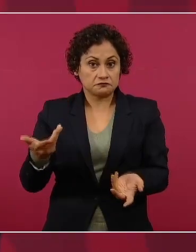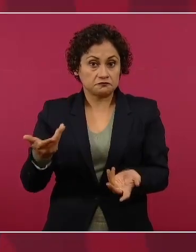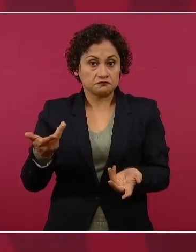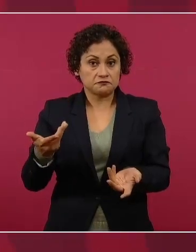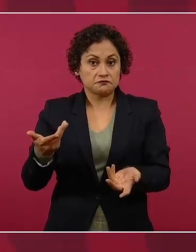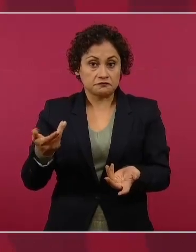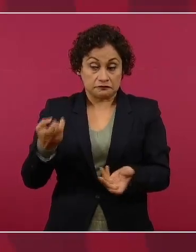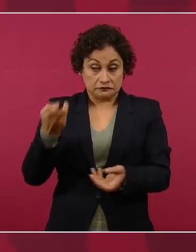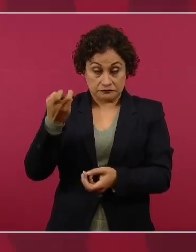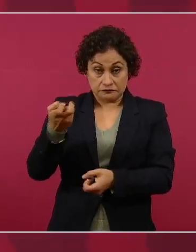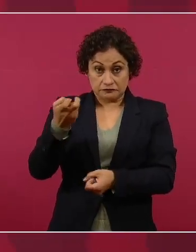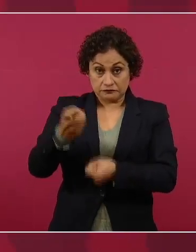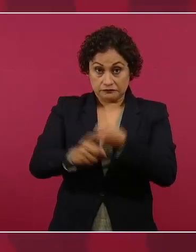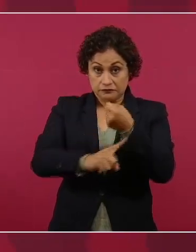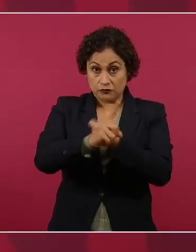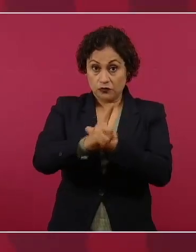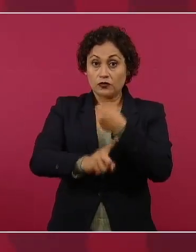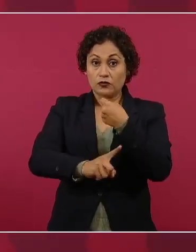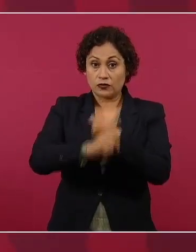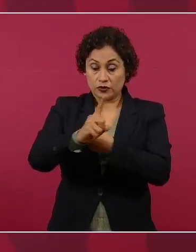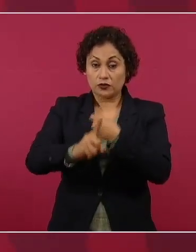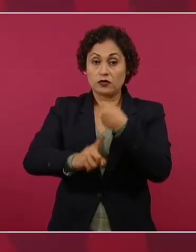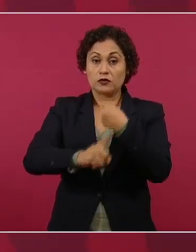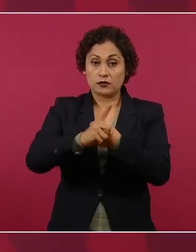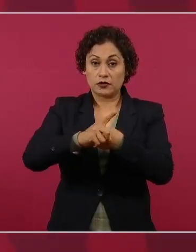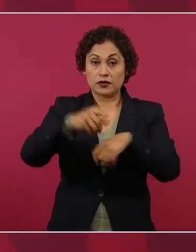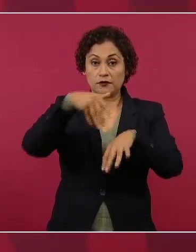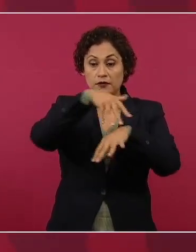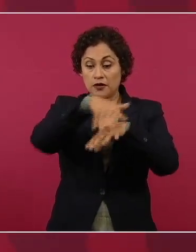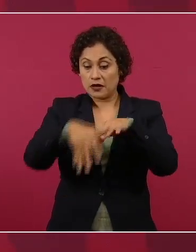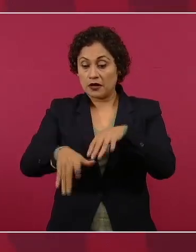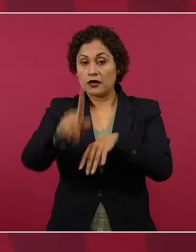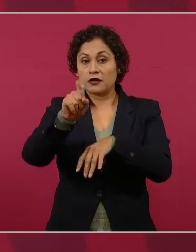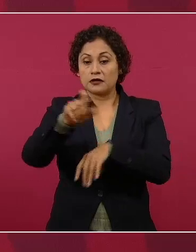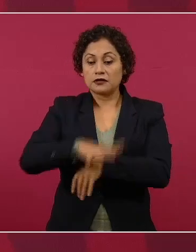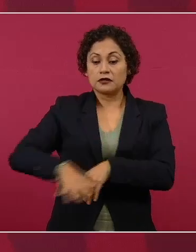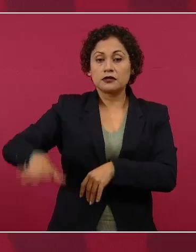resolver el problema de la presa El Zapotillo,